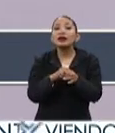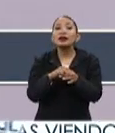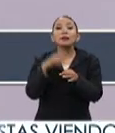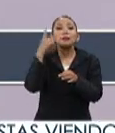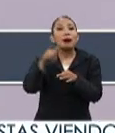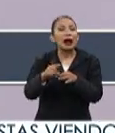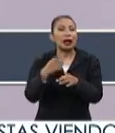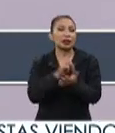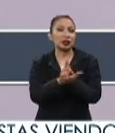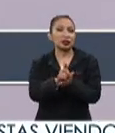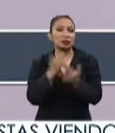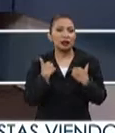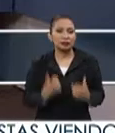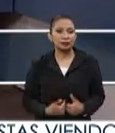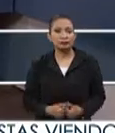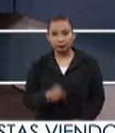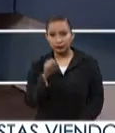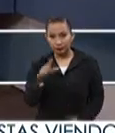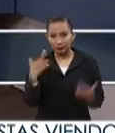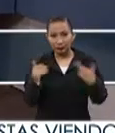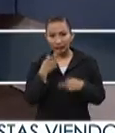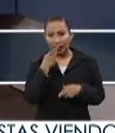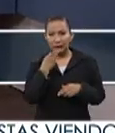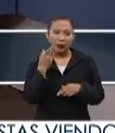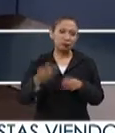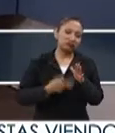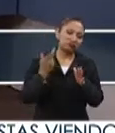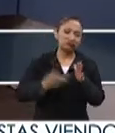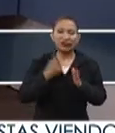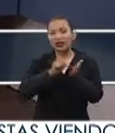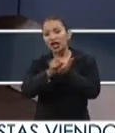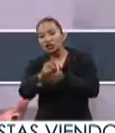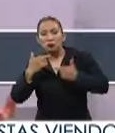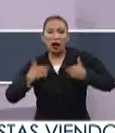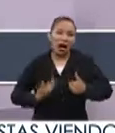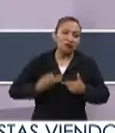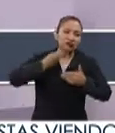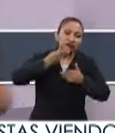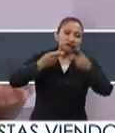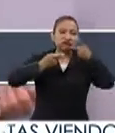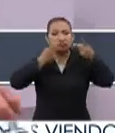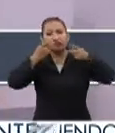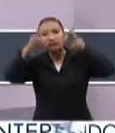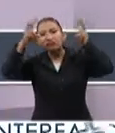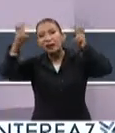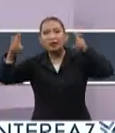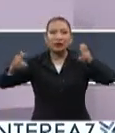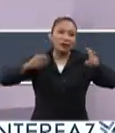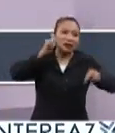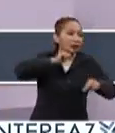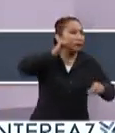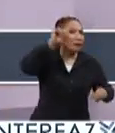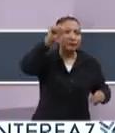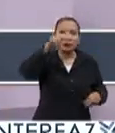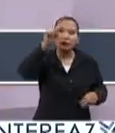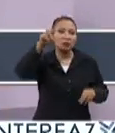derechos humanos. Claro. Exactamente, maestro, porque se habla muchísimo de los derechos humanos, de hecho es uno de los grandes temas,